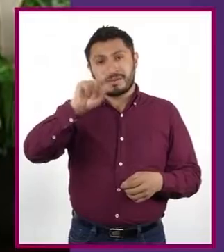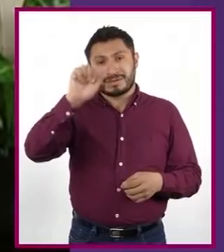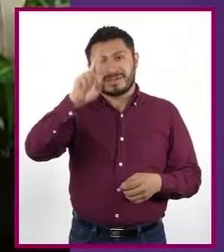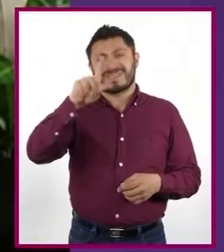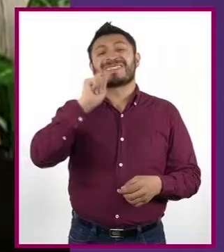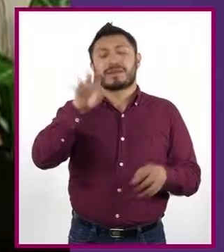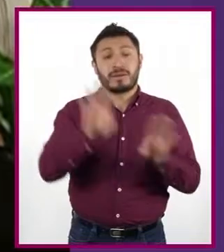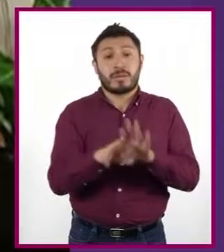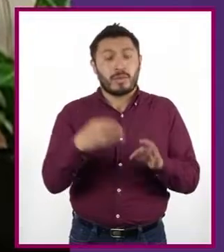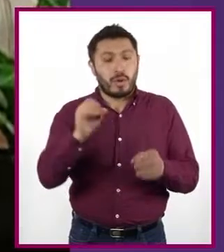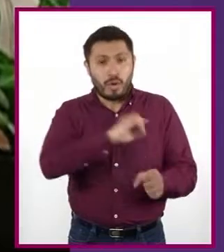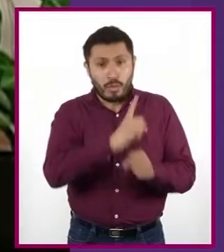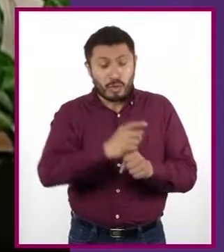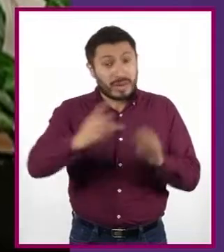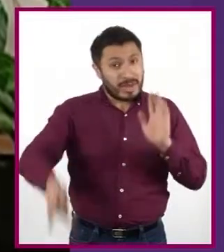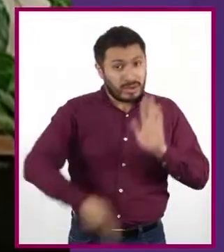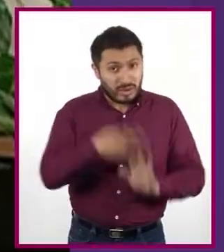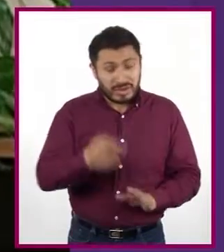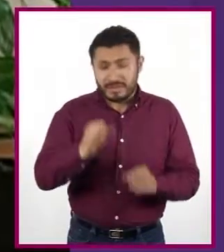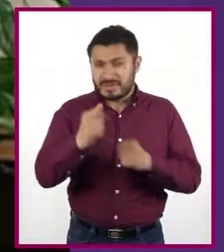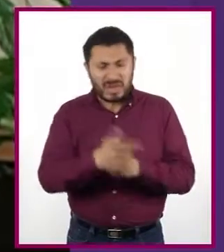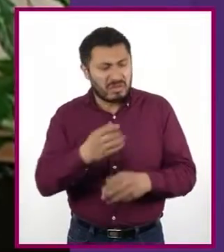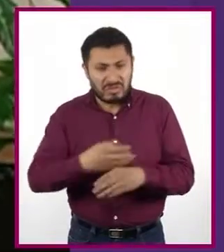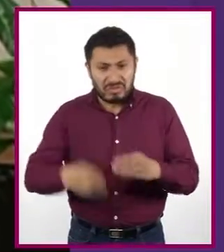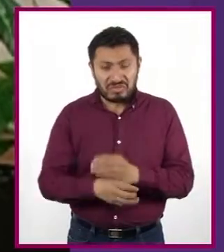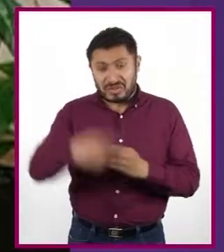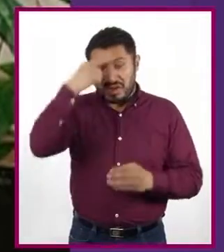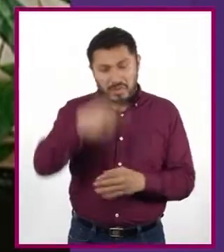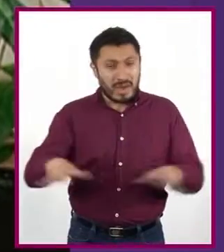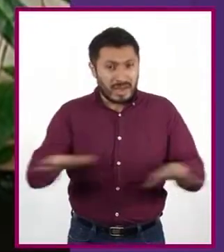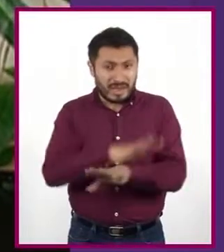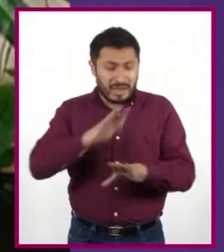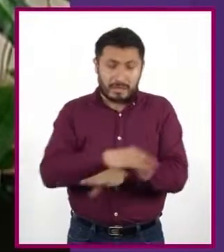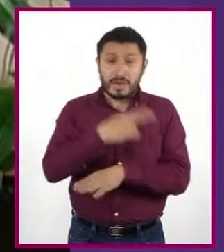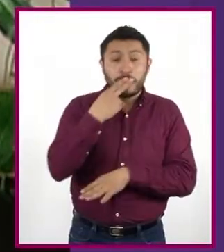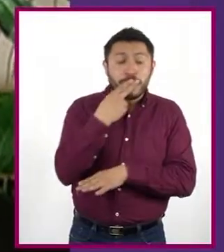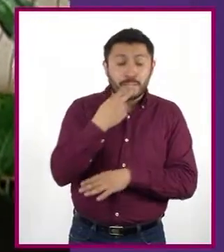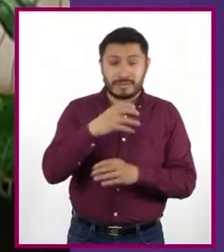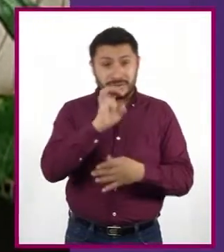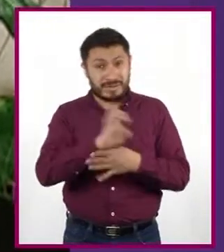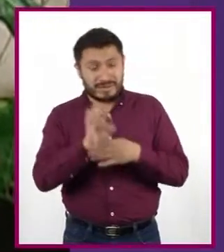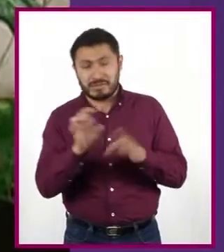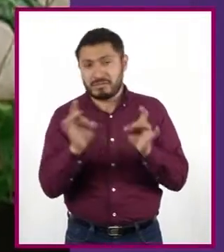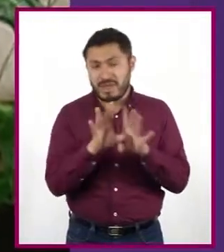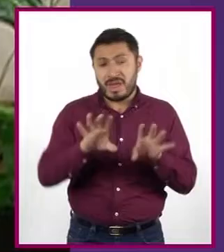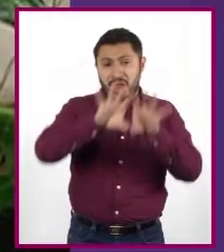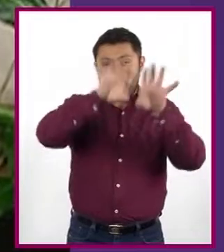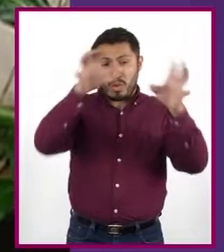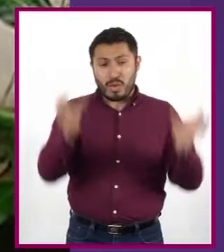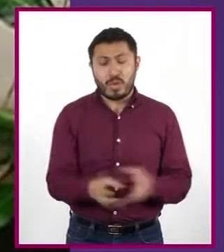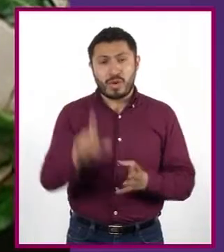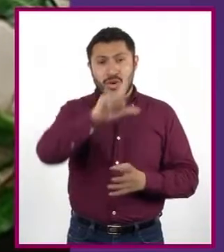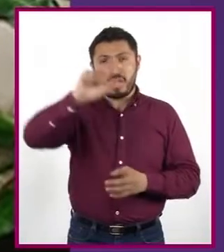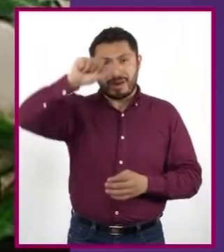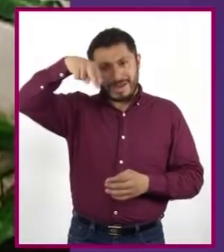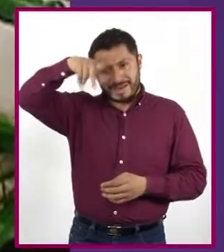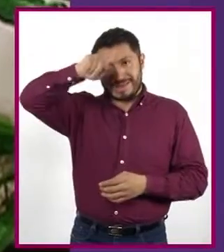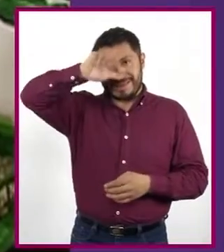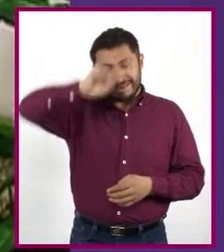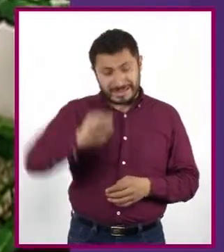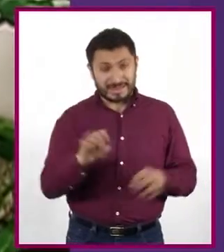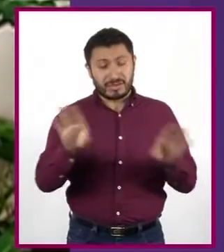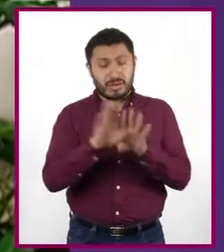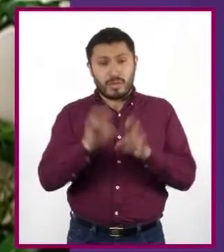oportunidad a algo para poderlo cambiar en su uso. Entonces, de pronto unas llantas que usaste, las puedes usar